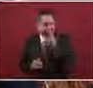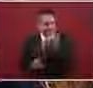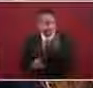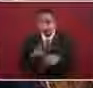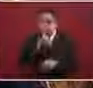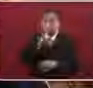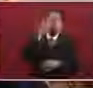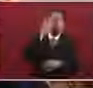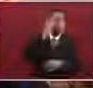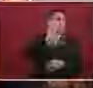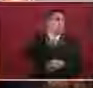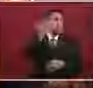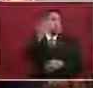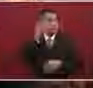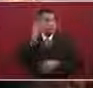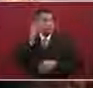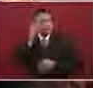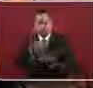vista gorda?